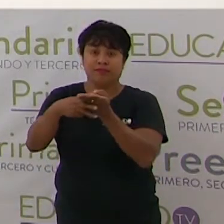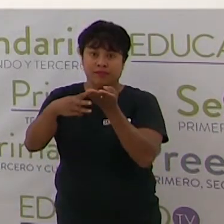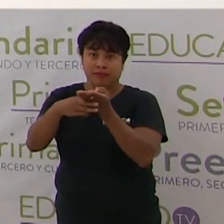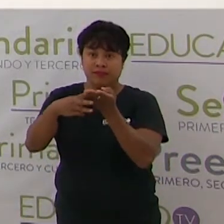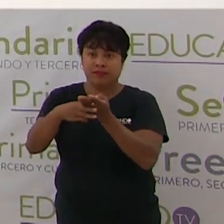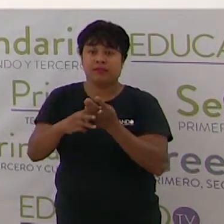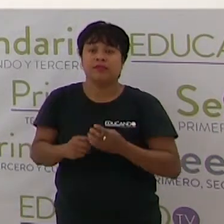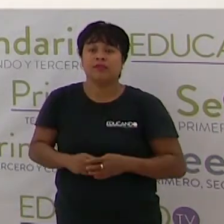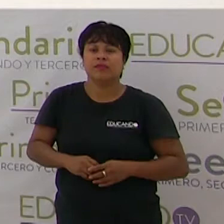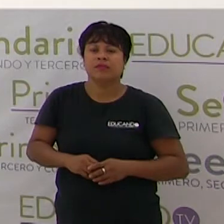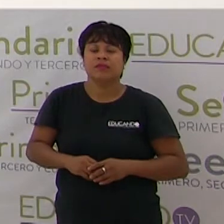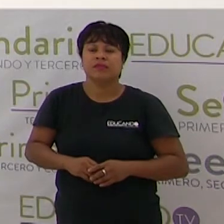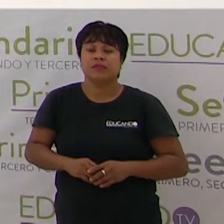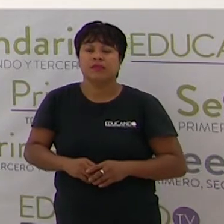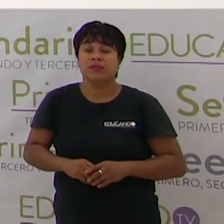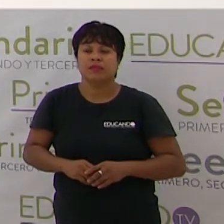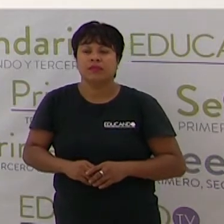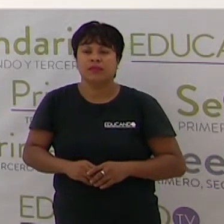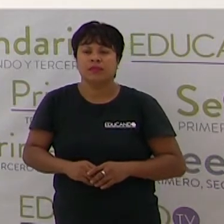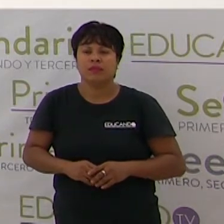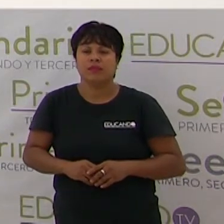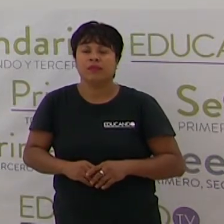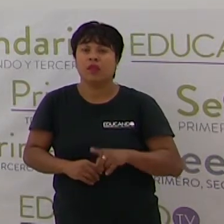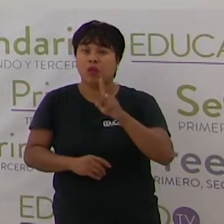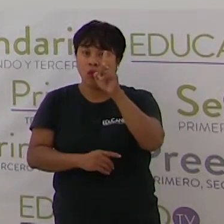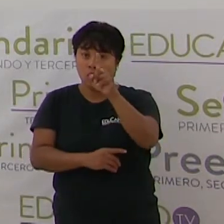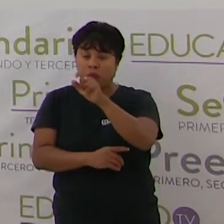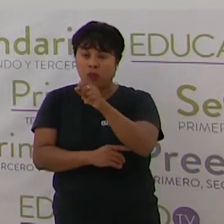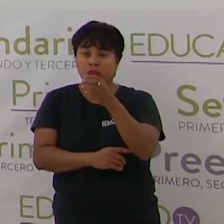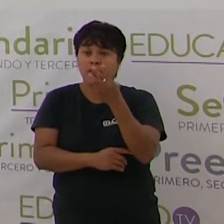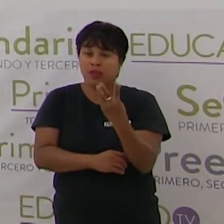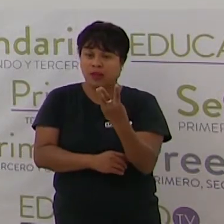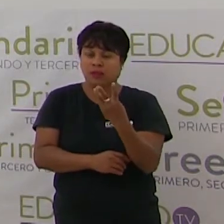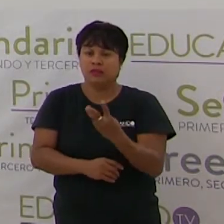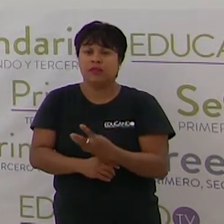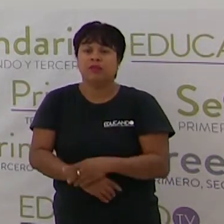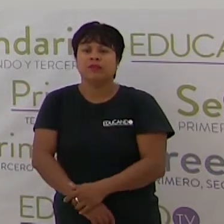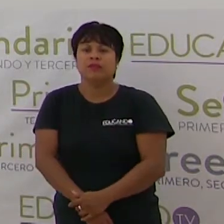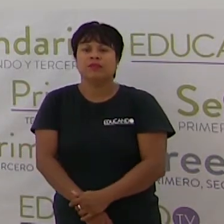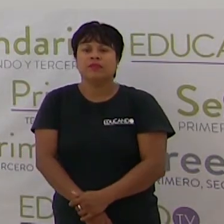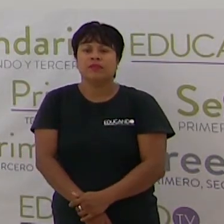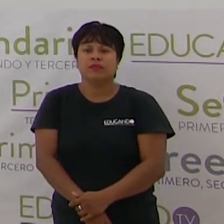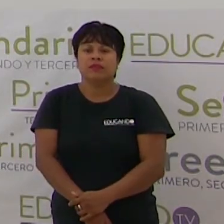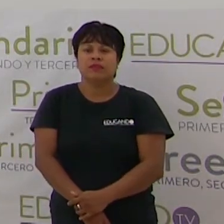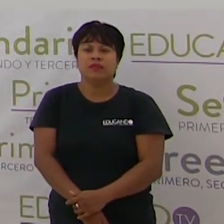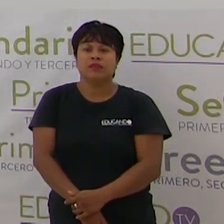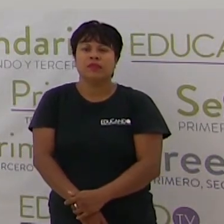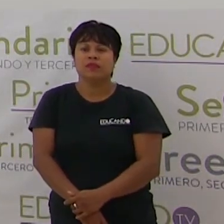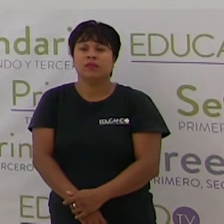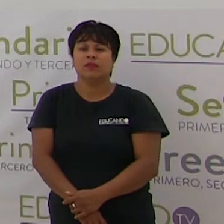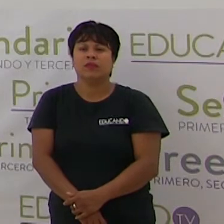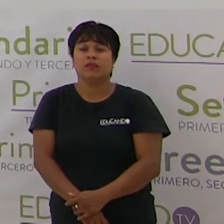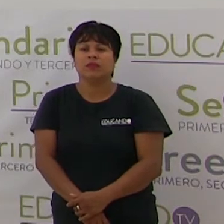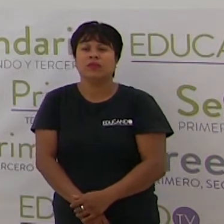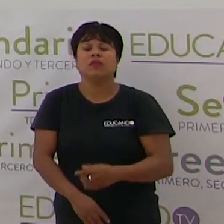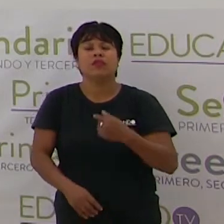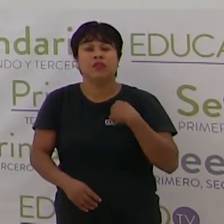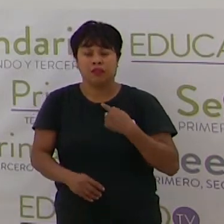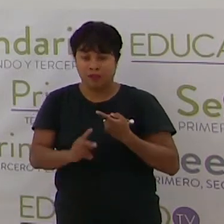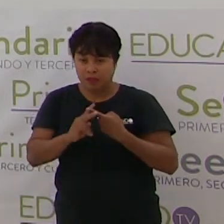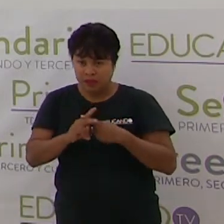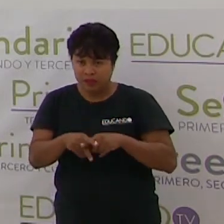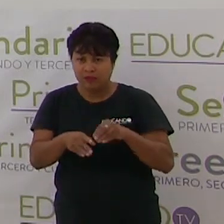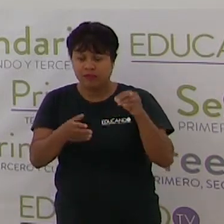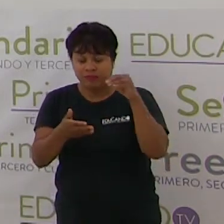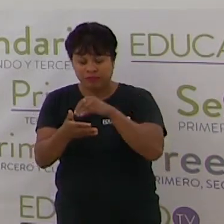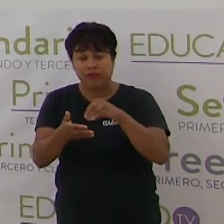este cilindro, que es 1/3 del cilindro, y voy a empezar a rellenar con esta